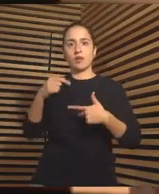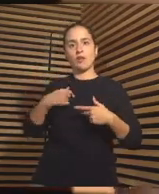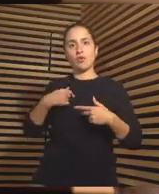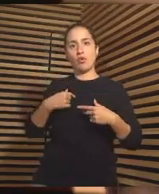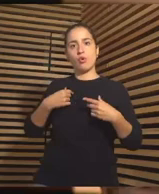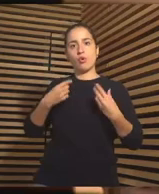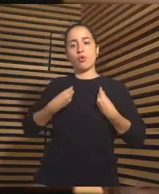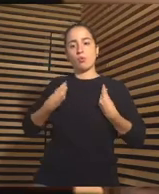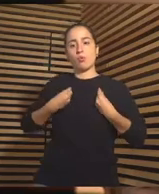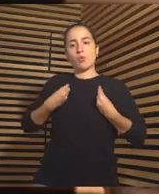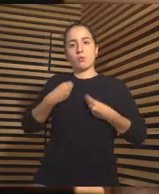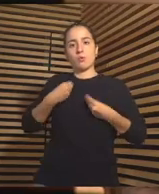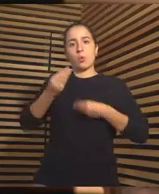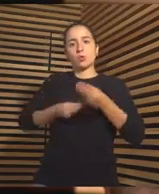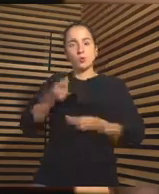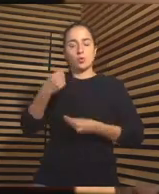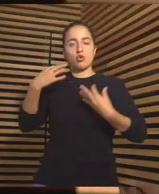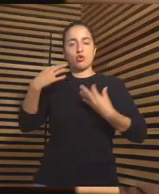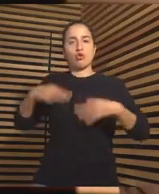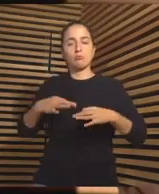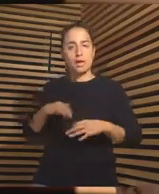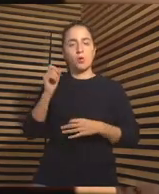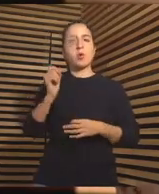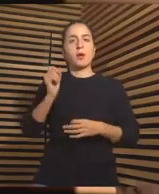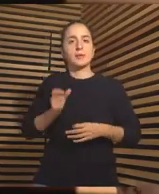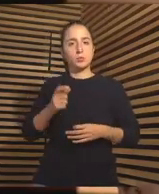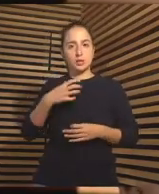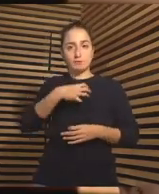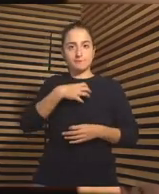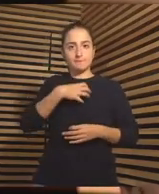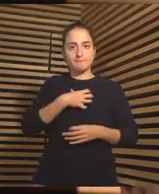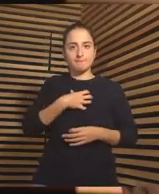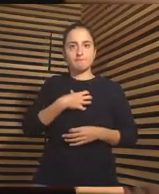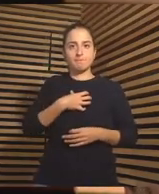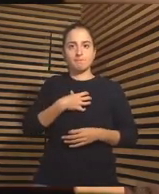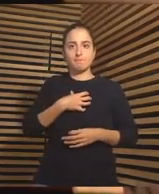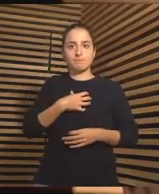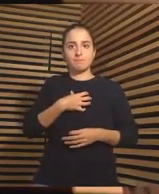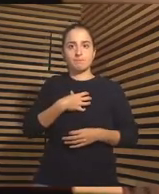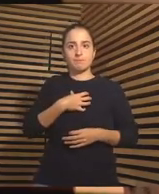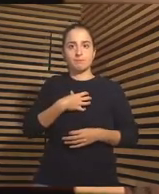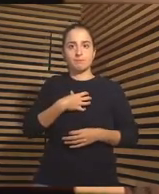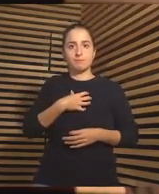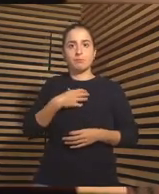uso habitual de una vivienda. No es una molestia.